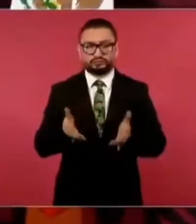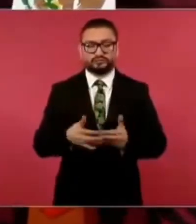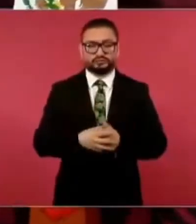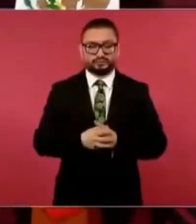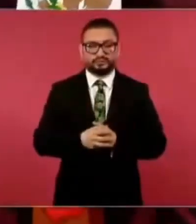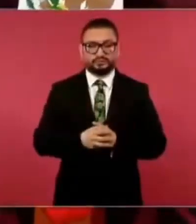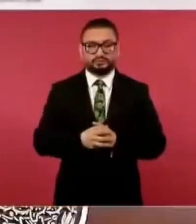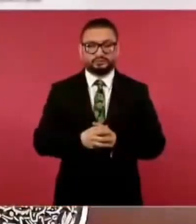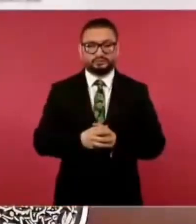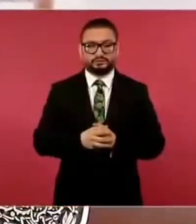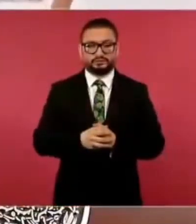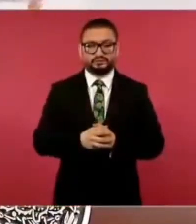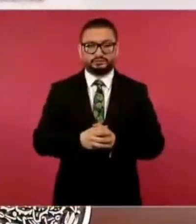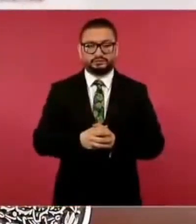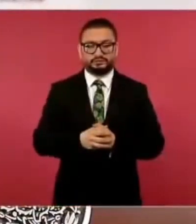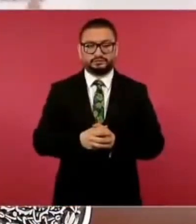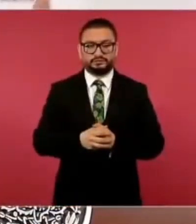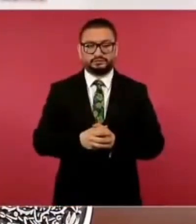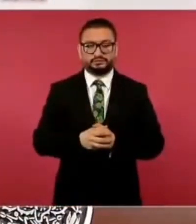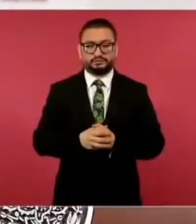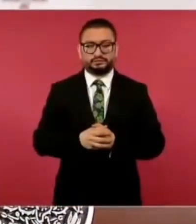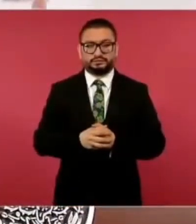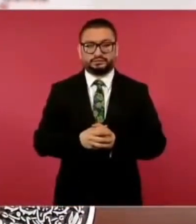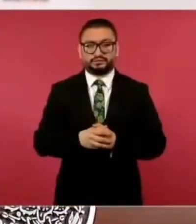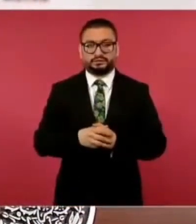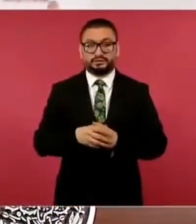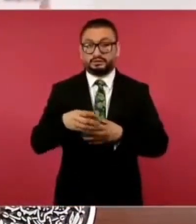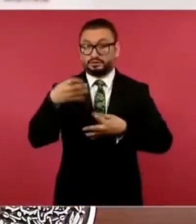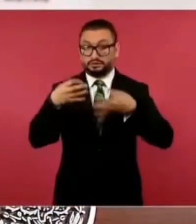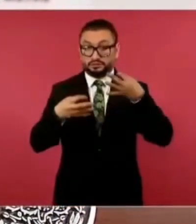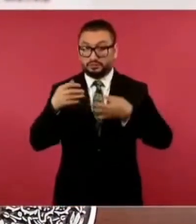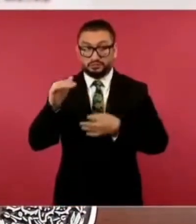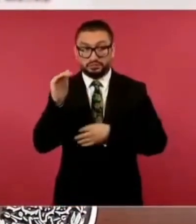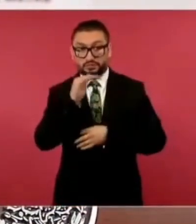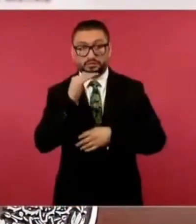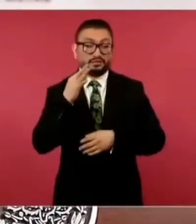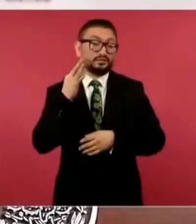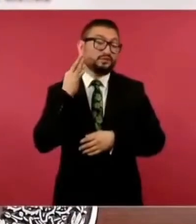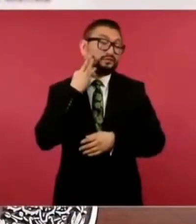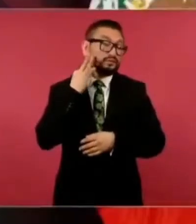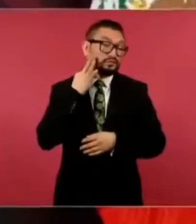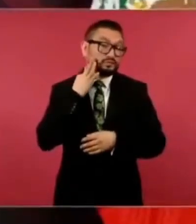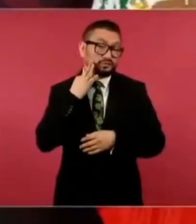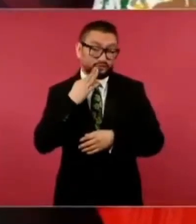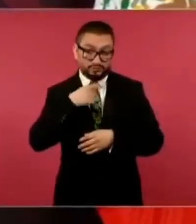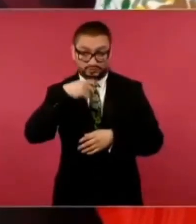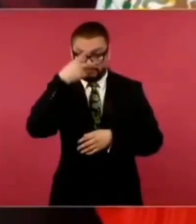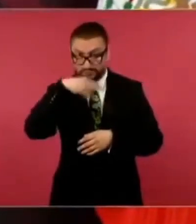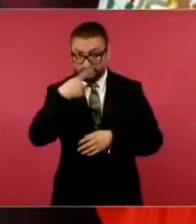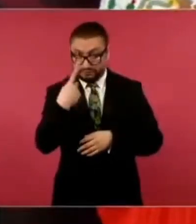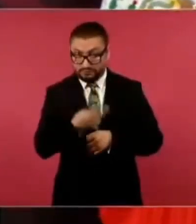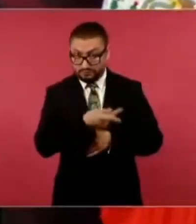y no consultaron a la Fiscalía de México,